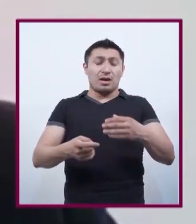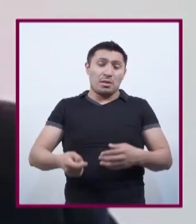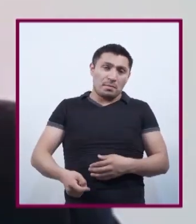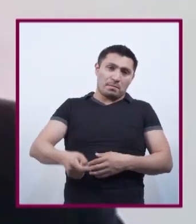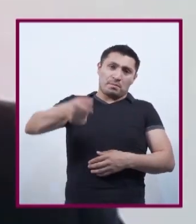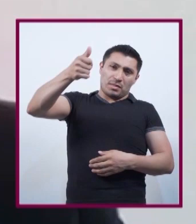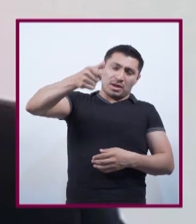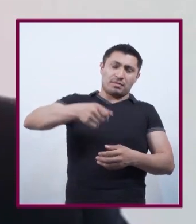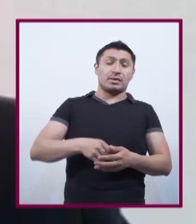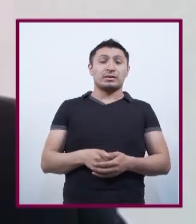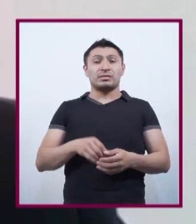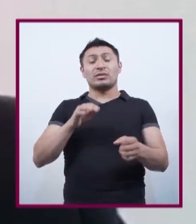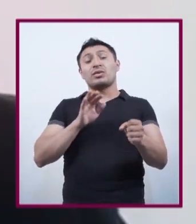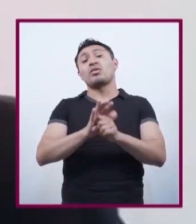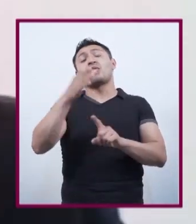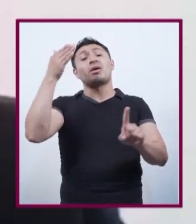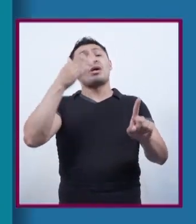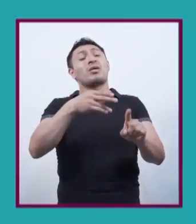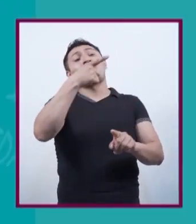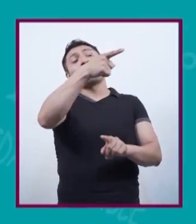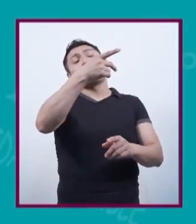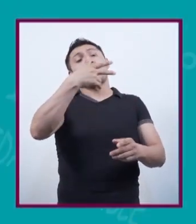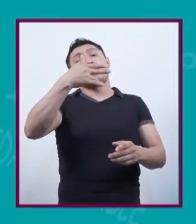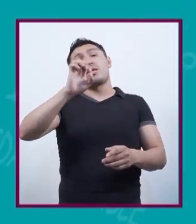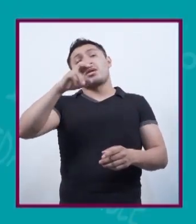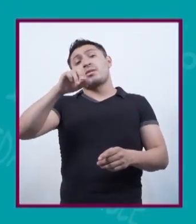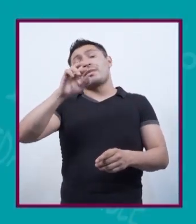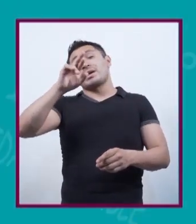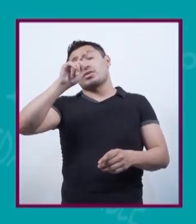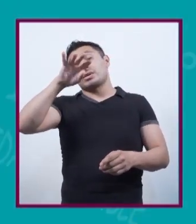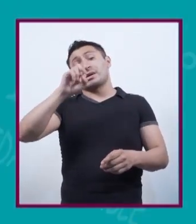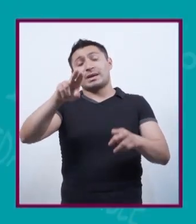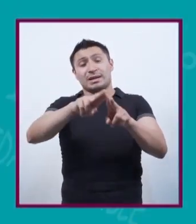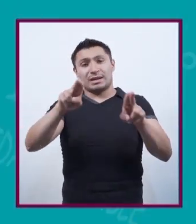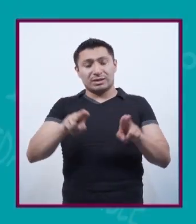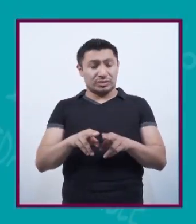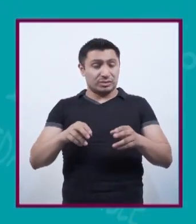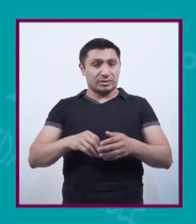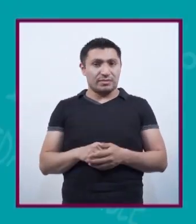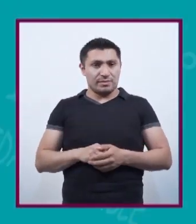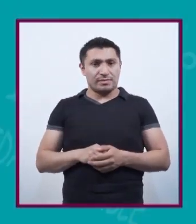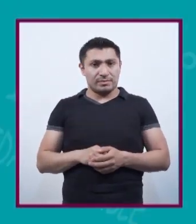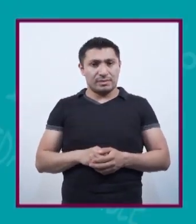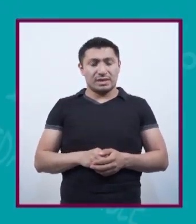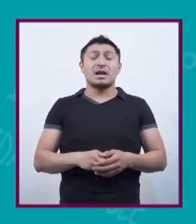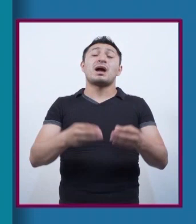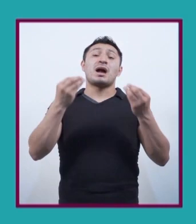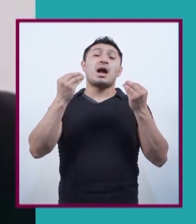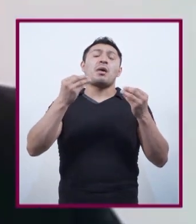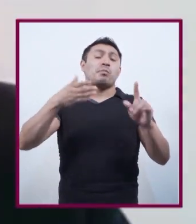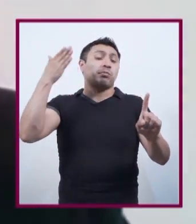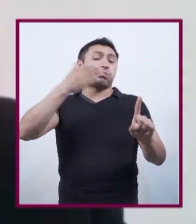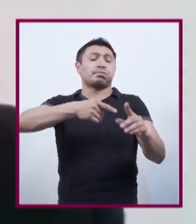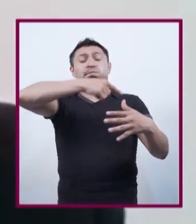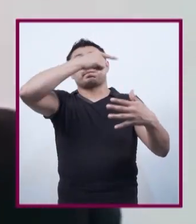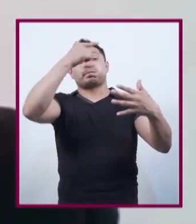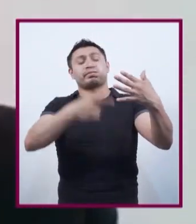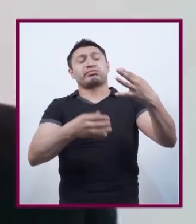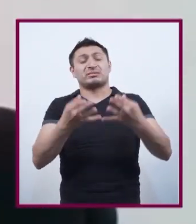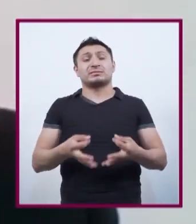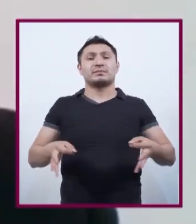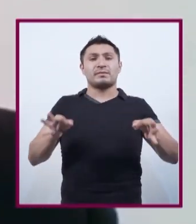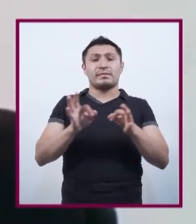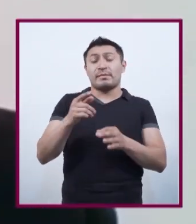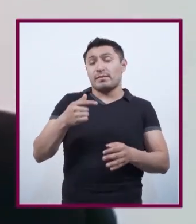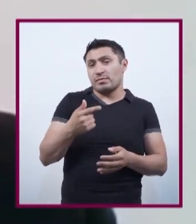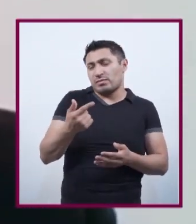es uno de los proyectos pioneros. ¿Cuáles son los retos de la Hemeroteca Nacional en la era digital? Claro, pues son